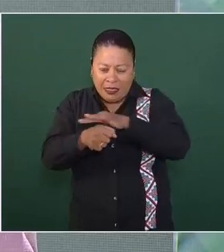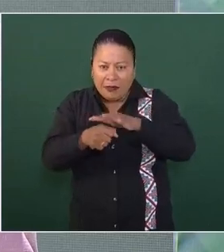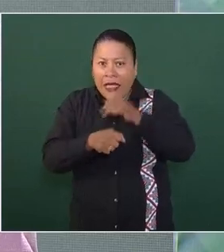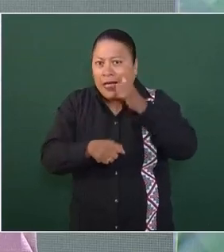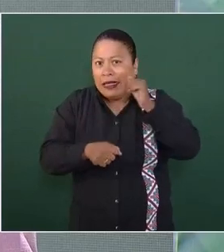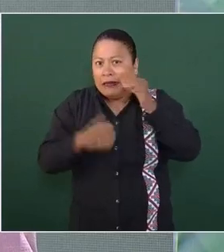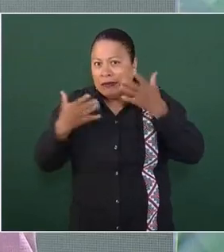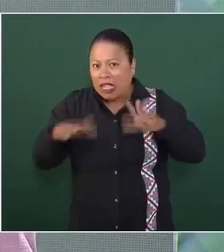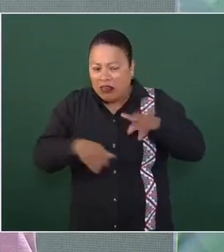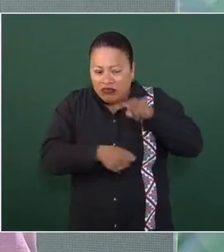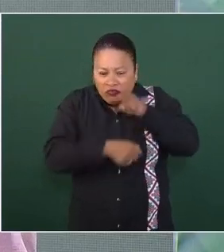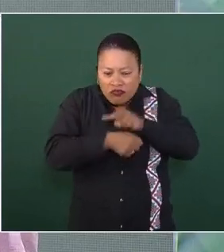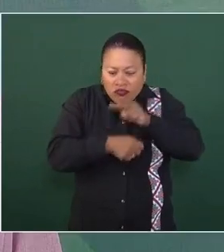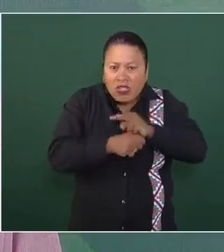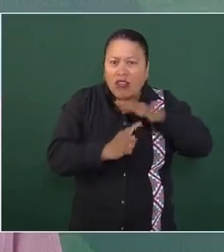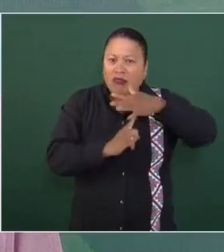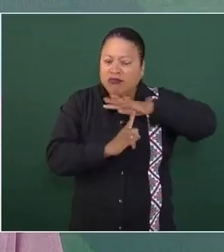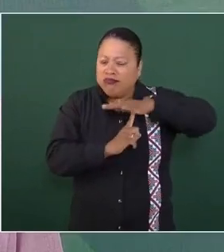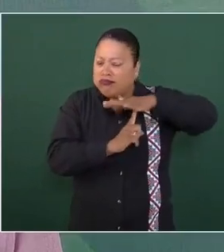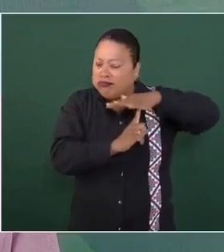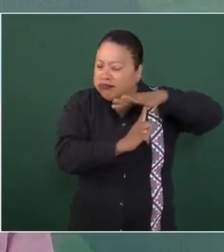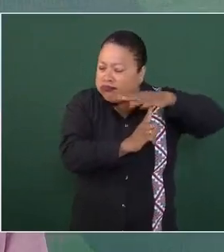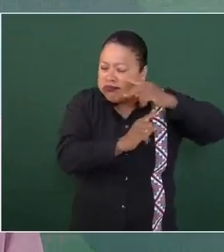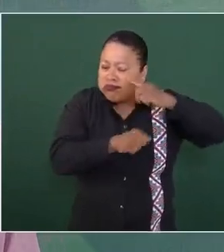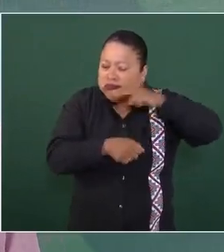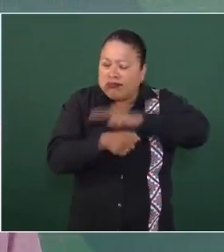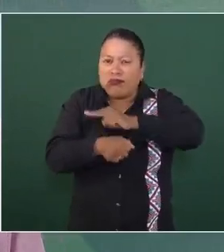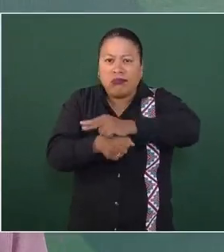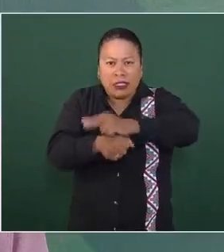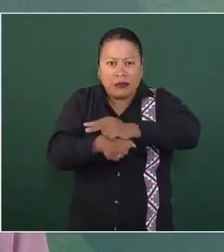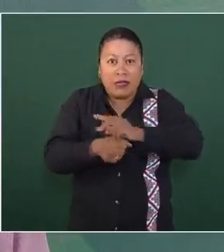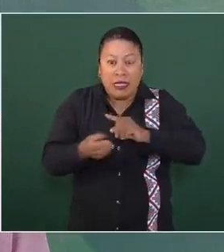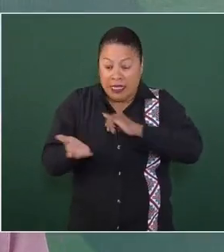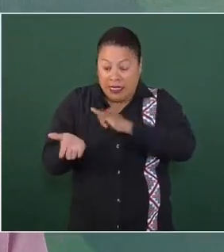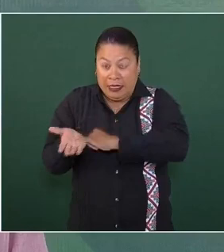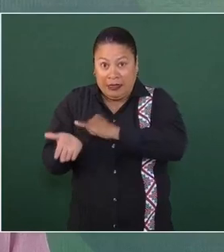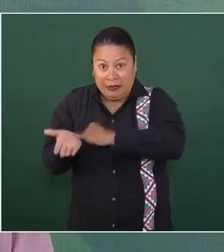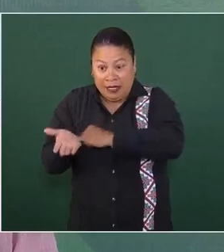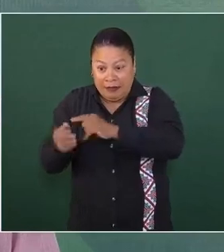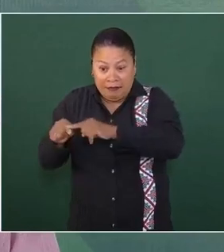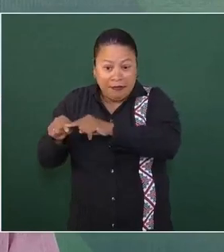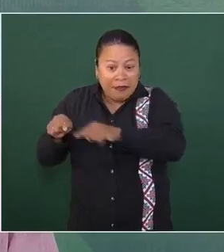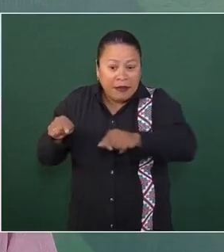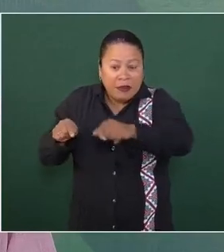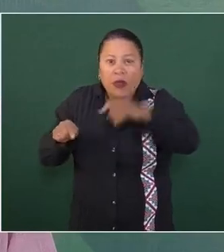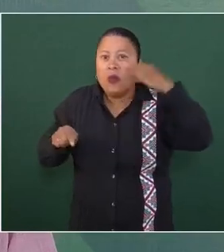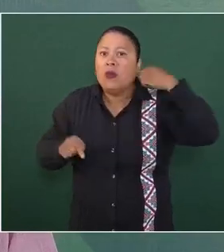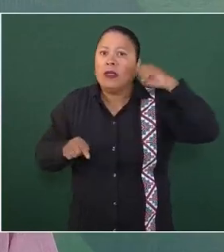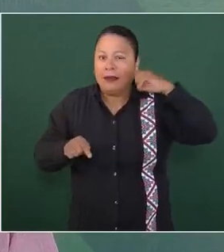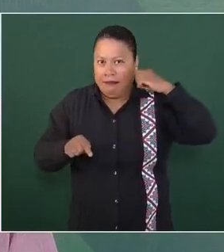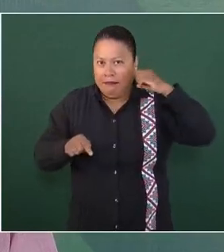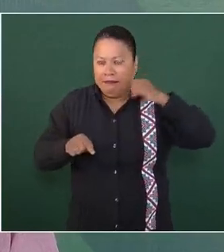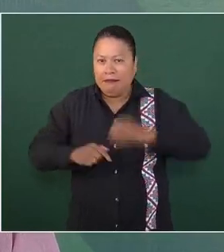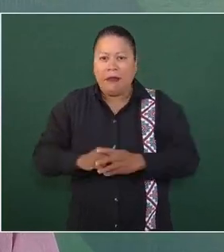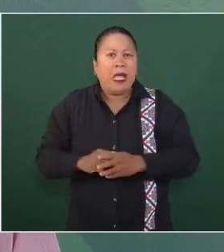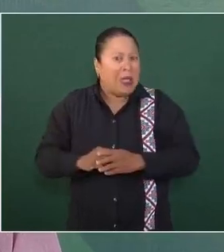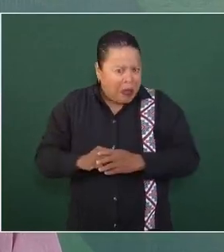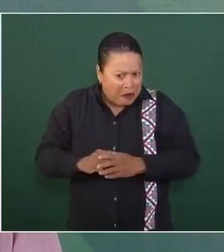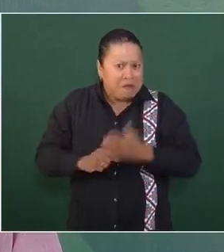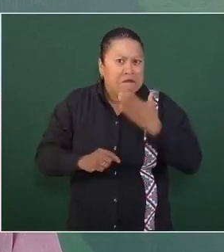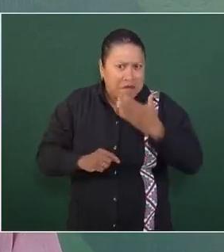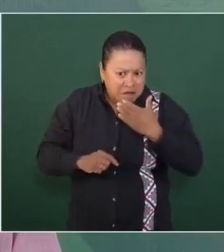supervisamos en helicóptero desde Ixtepec a Oaxaca y ahí va